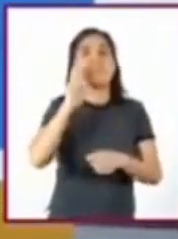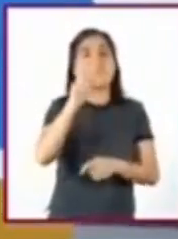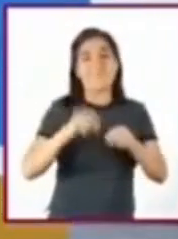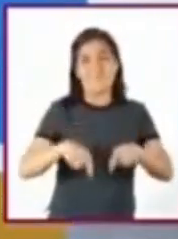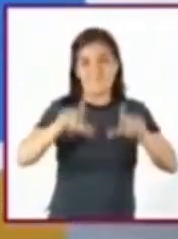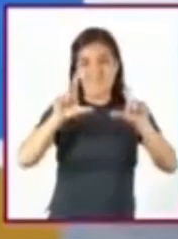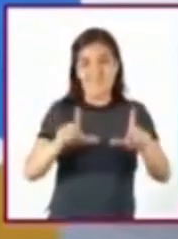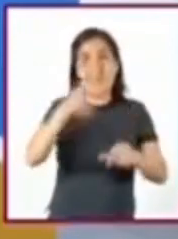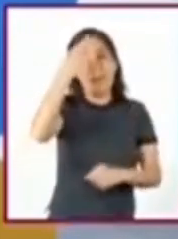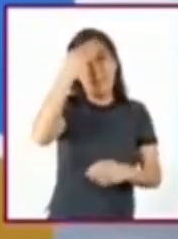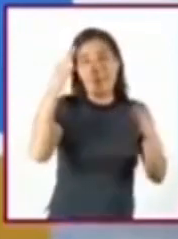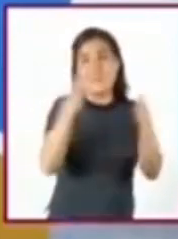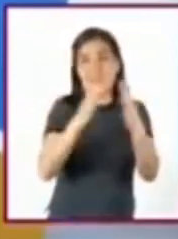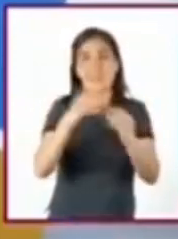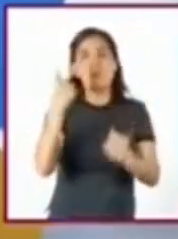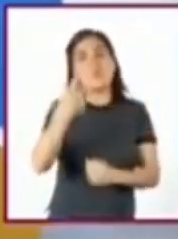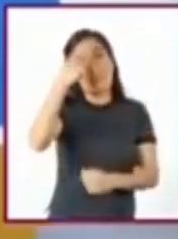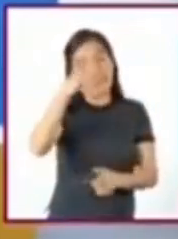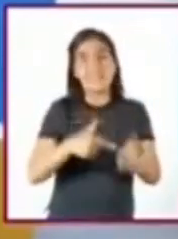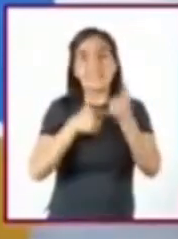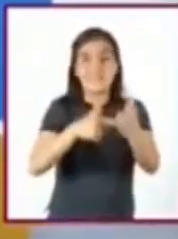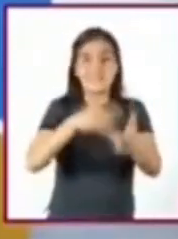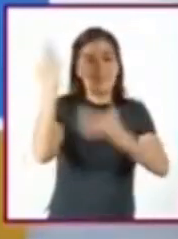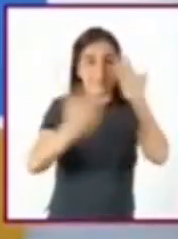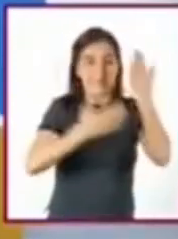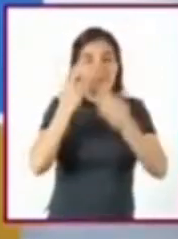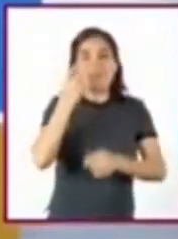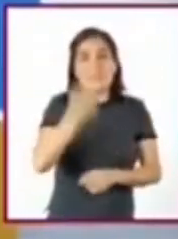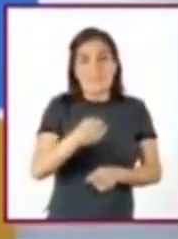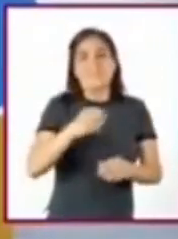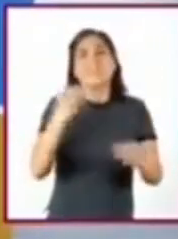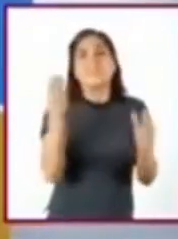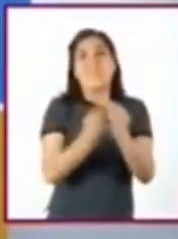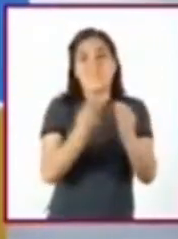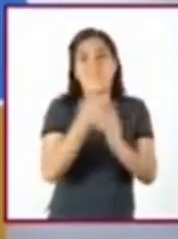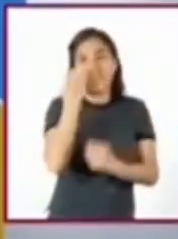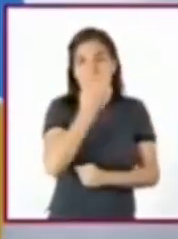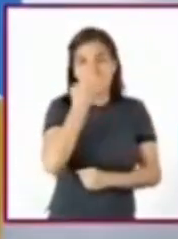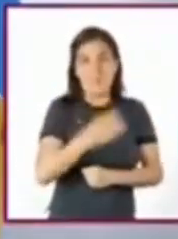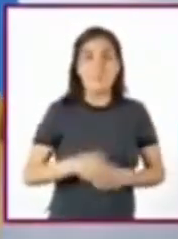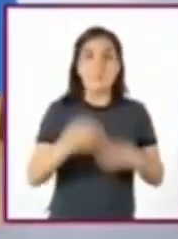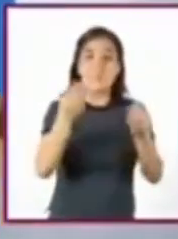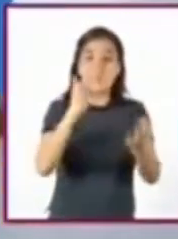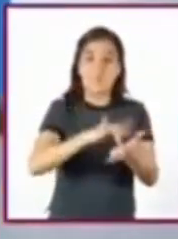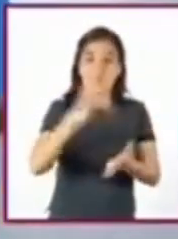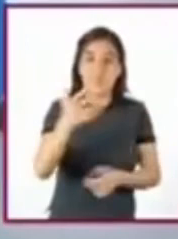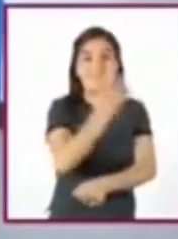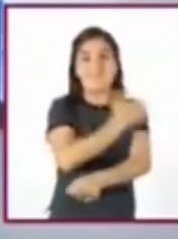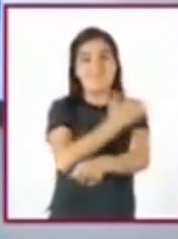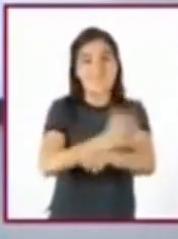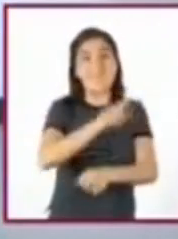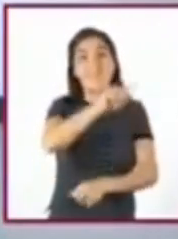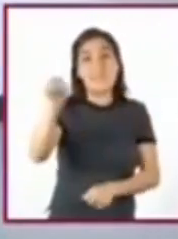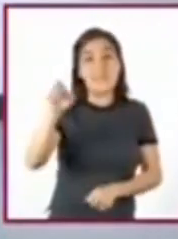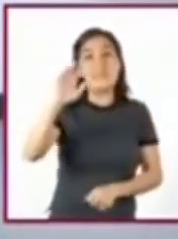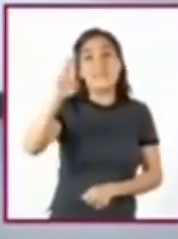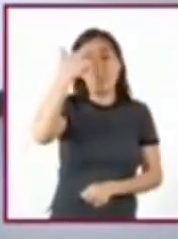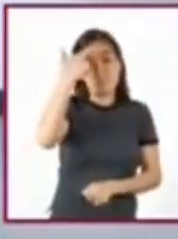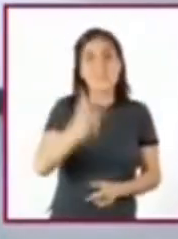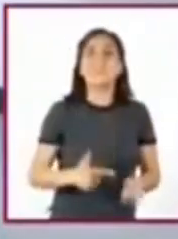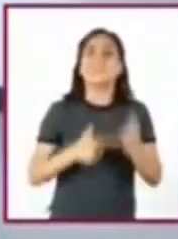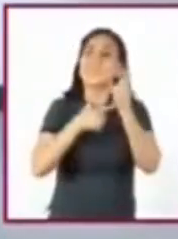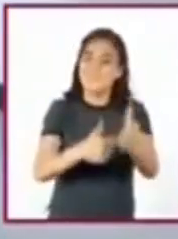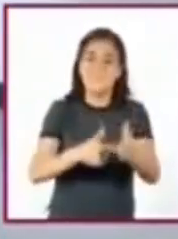en Casa 2 para continuar estudiando los contenidos curriculares. Muchas gracias por acompañarnos y recuerden que es tiempo de